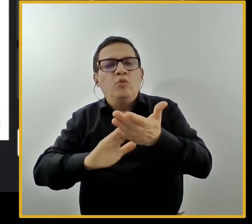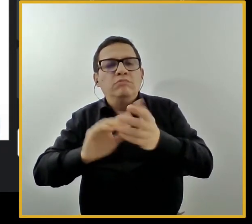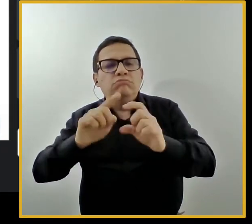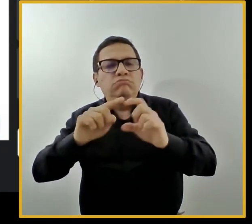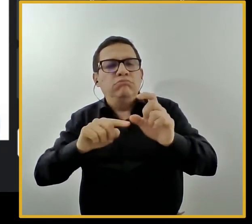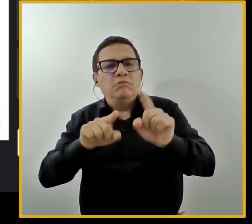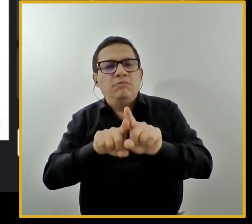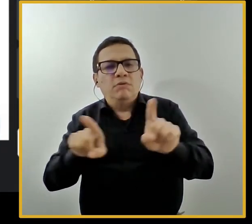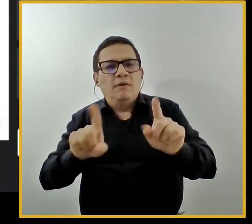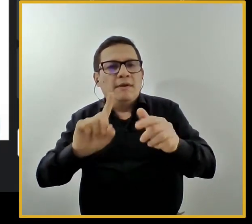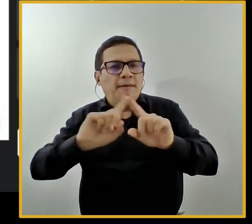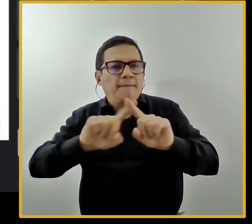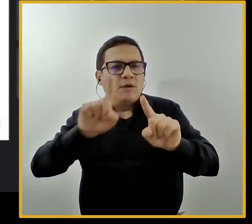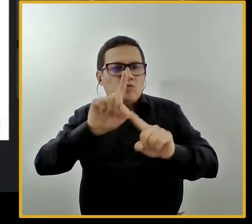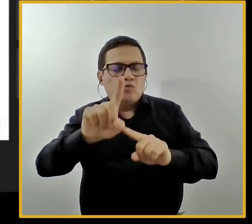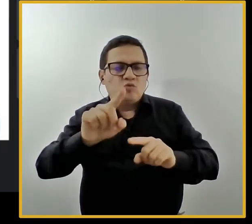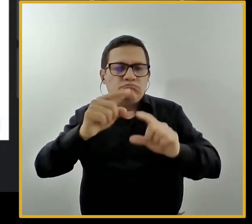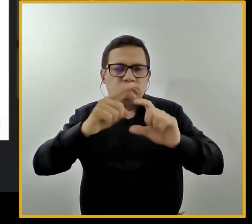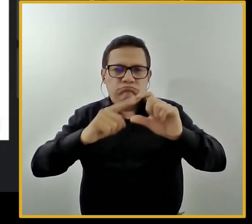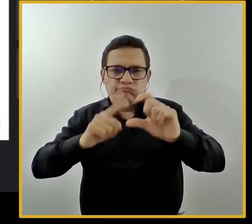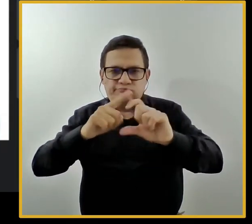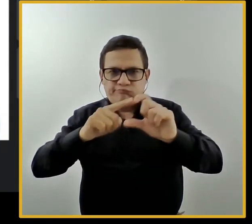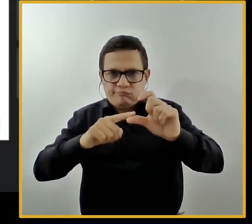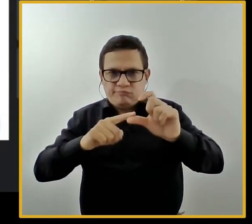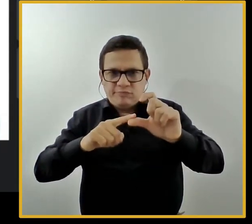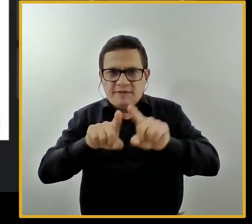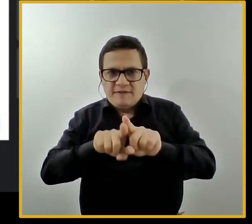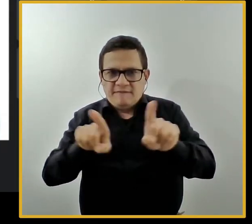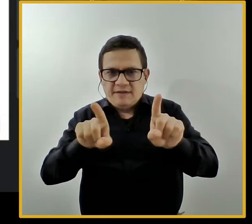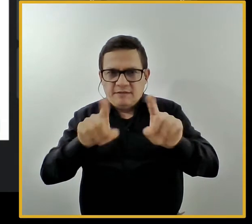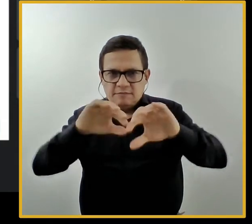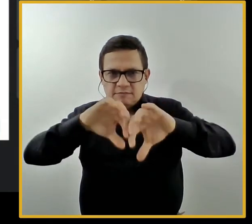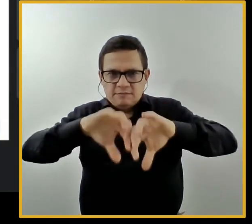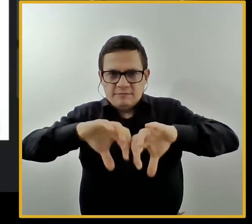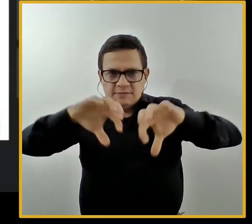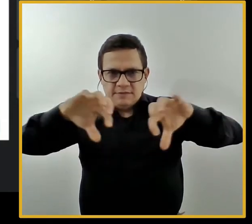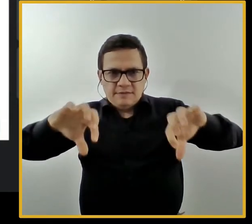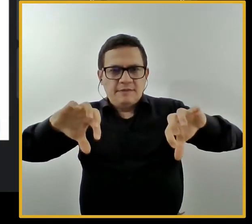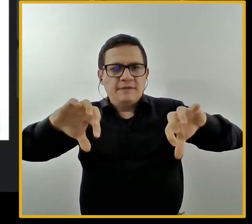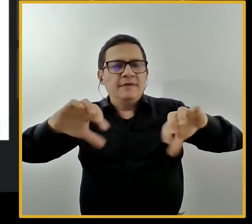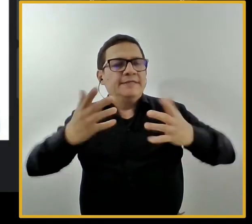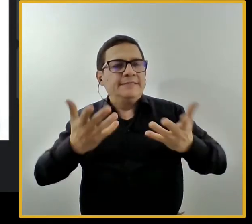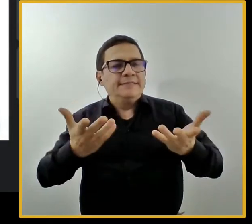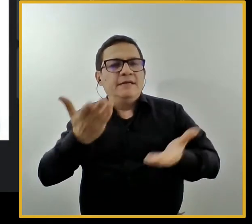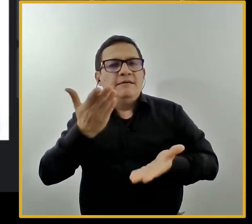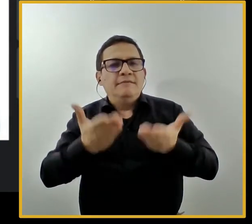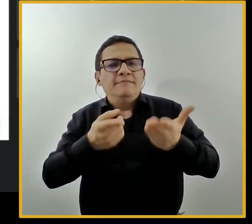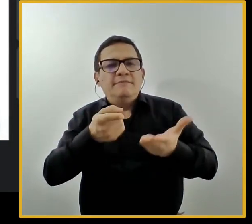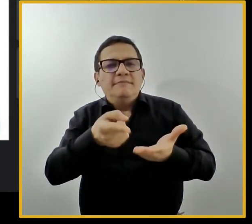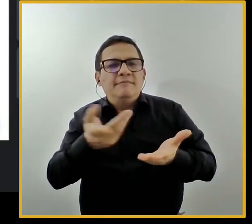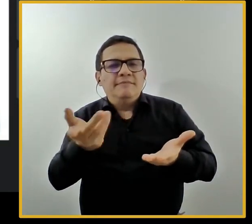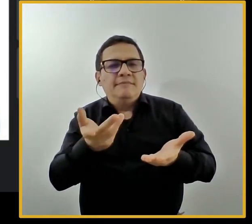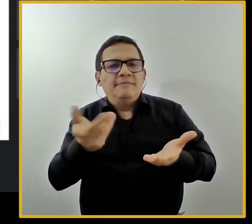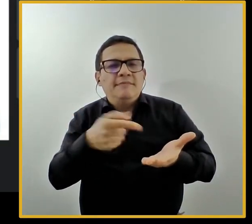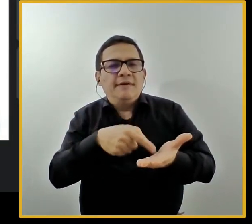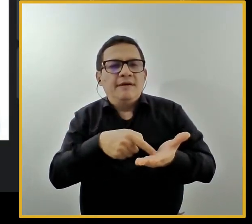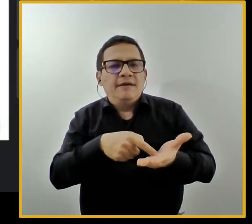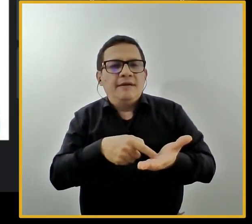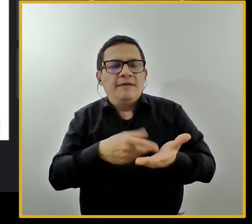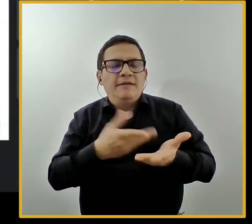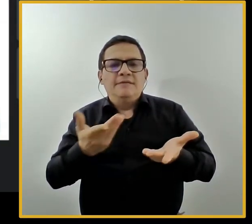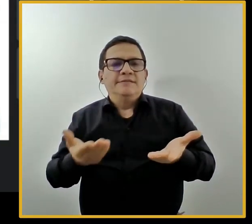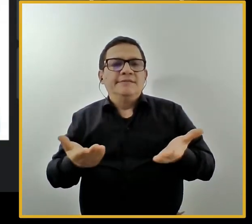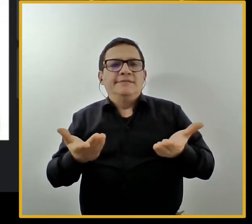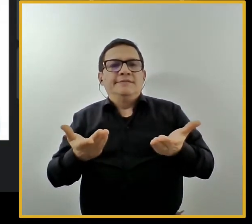a partir de una ecuación diferencial separable, ¿sí? Para ello, entonces, vamos a tener